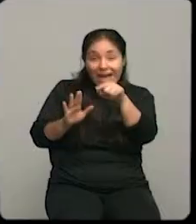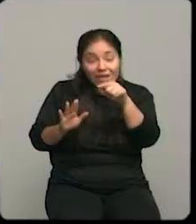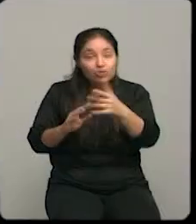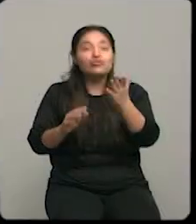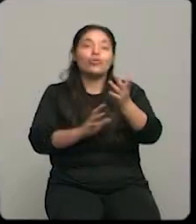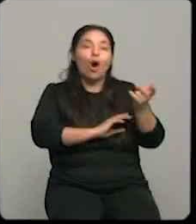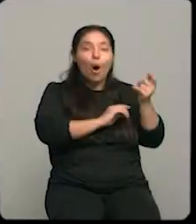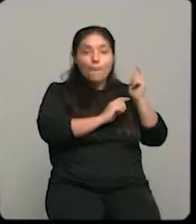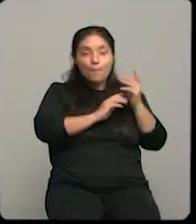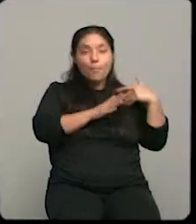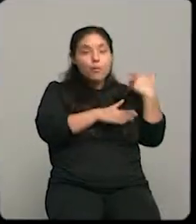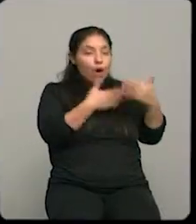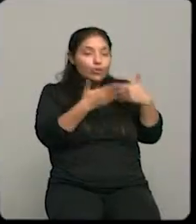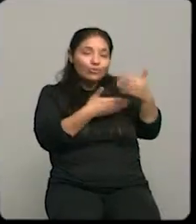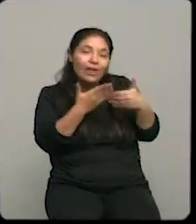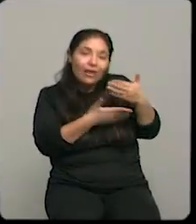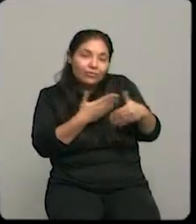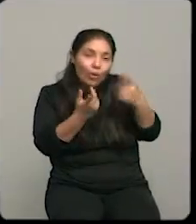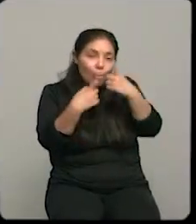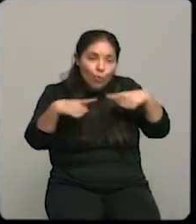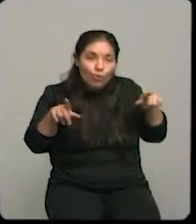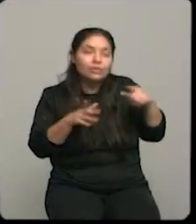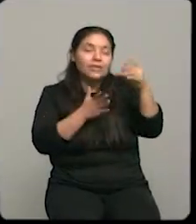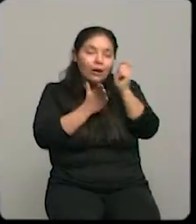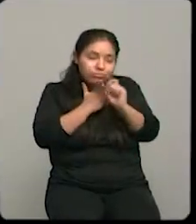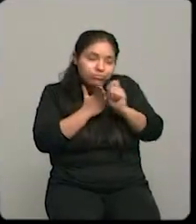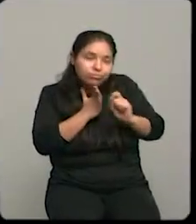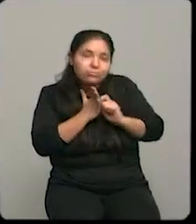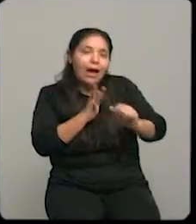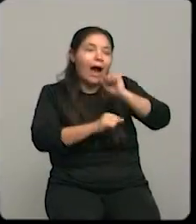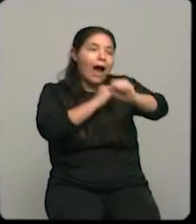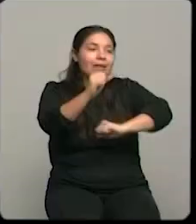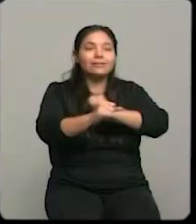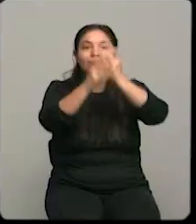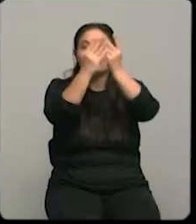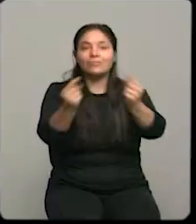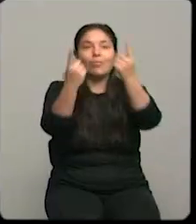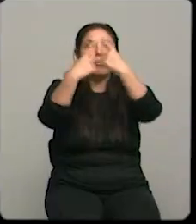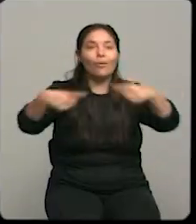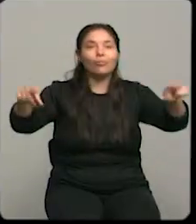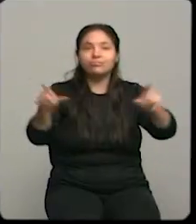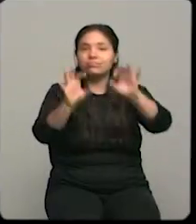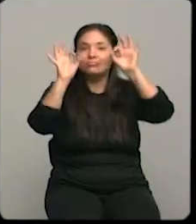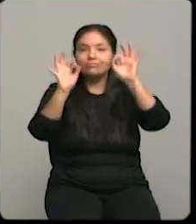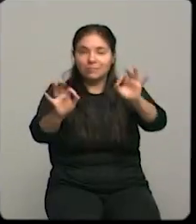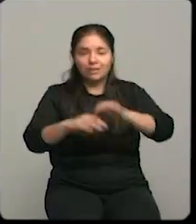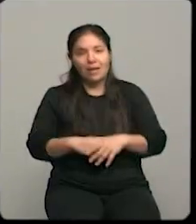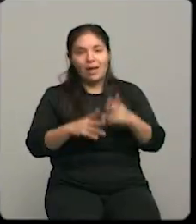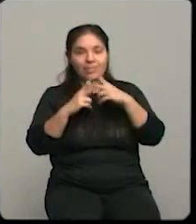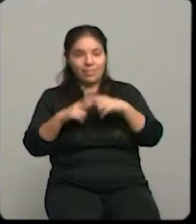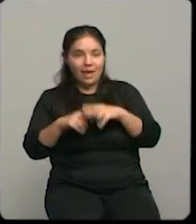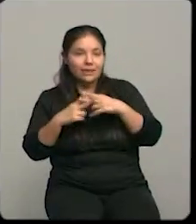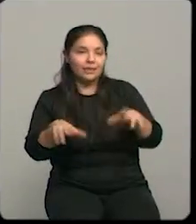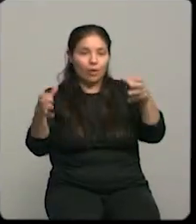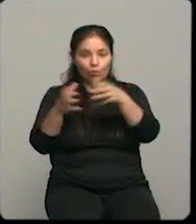lleva. Claro. Meses y meses de trabajo hasta que un arreglador te puede traer la música lista para que se toque. La técnica, la preparación de las